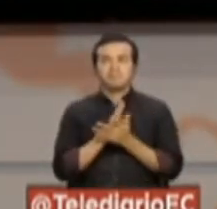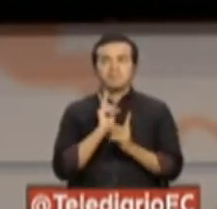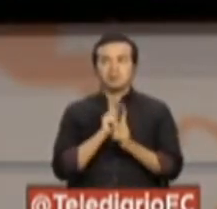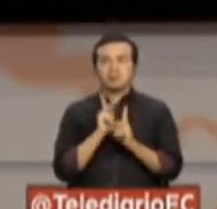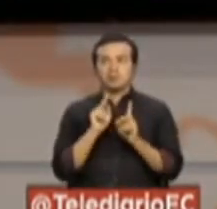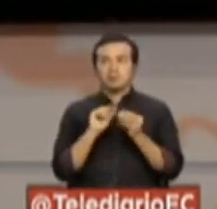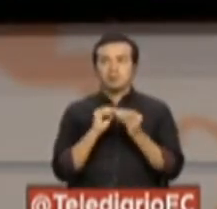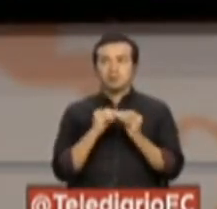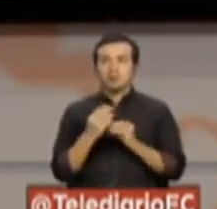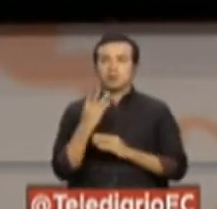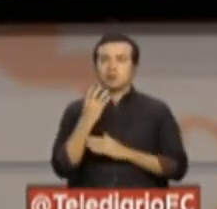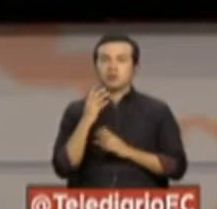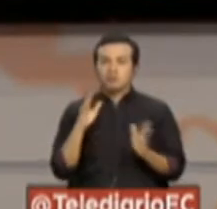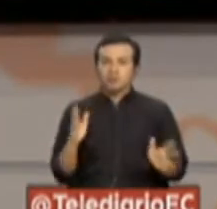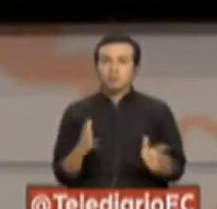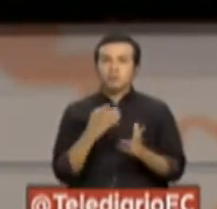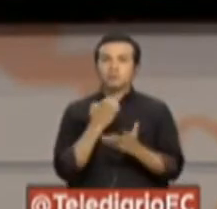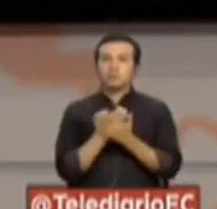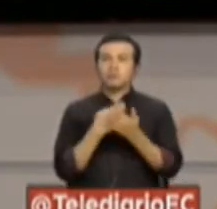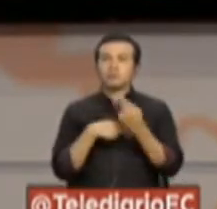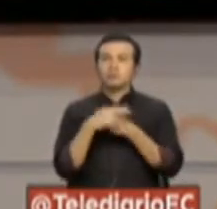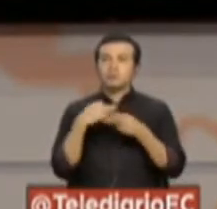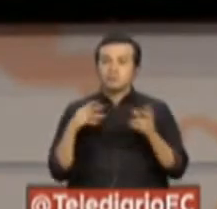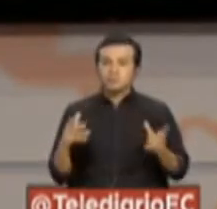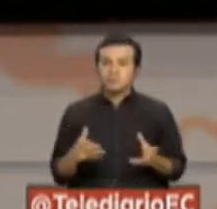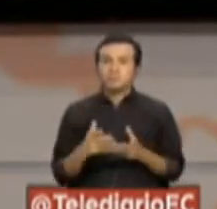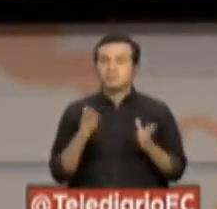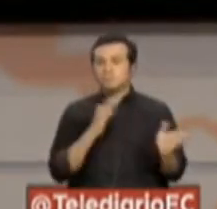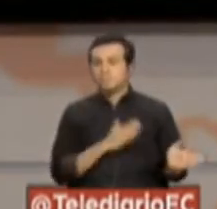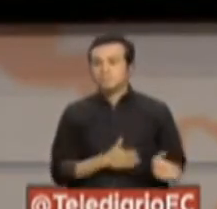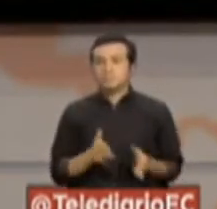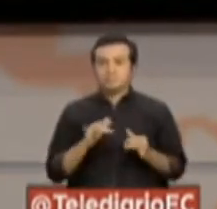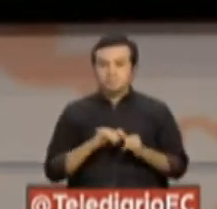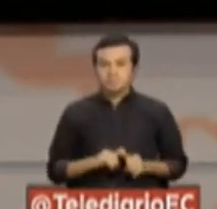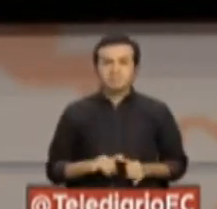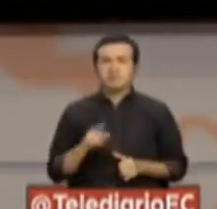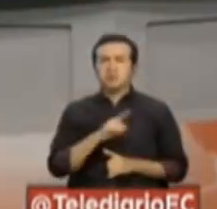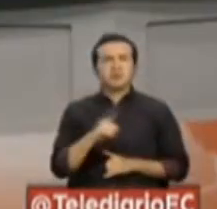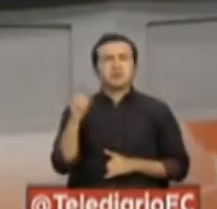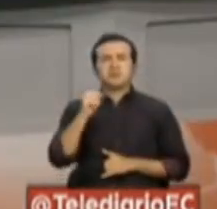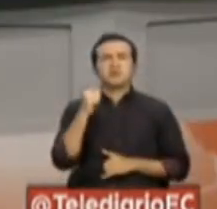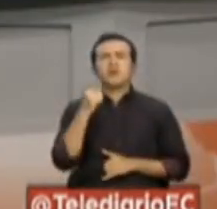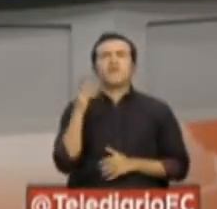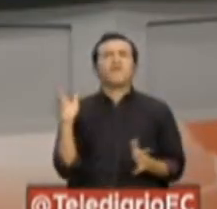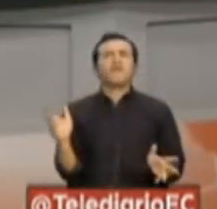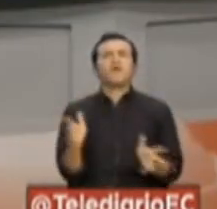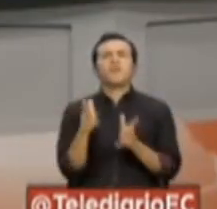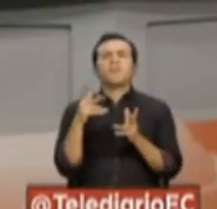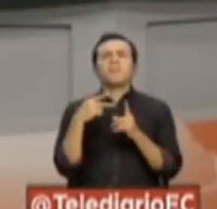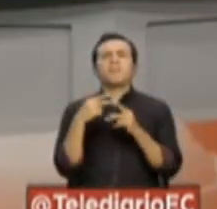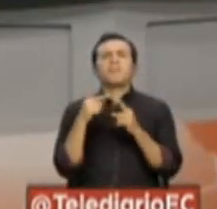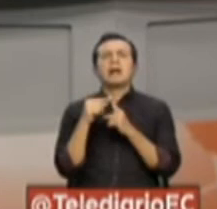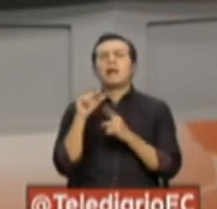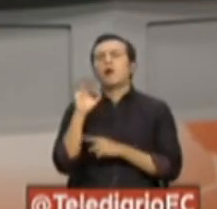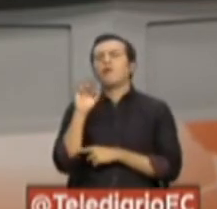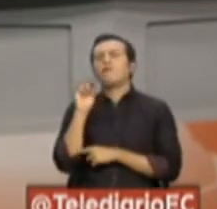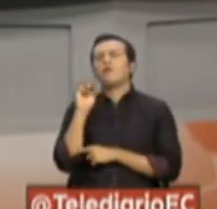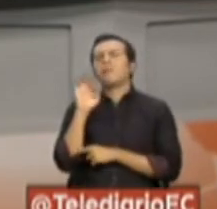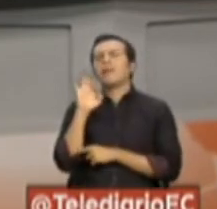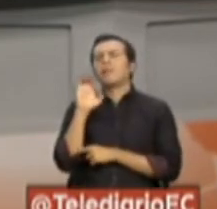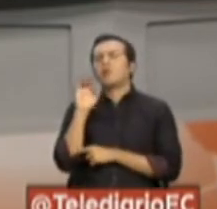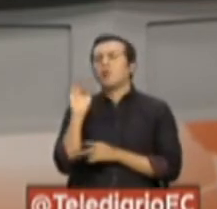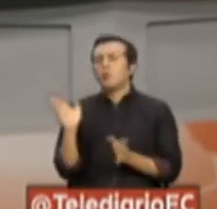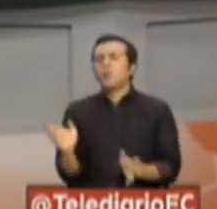número 14 dice fomento a la economía popular y solidaria, es decir, que la línea sigue. Ahora, ¿cómo leen eso, la palabra fomento? Para ustedes, ¿cuáles son las